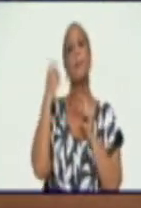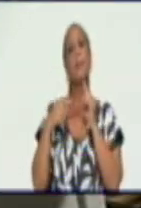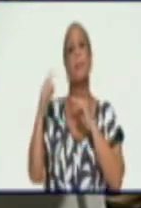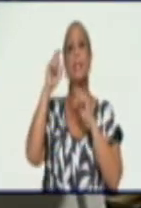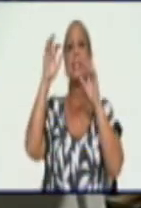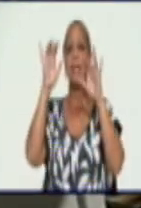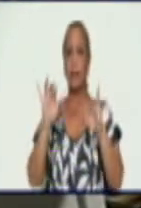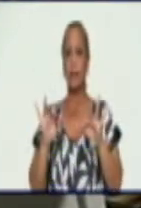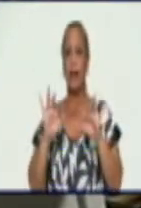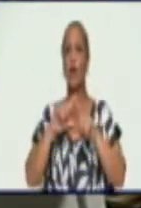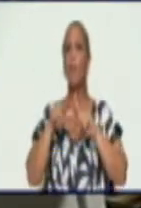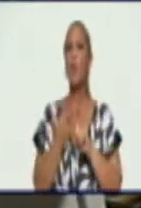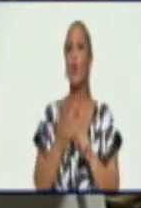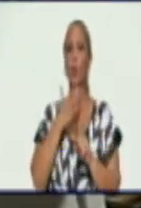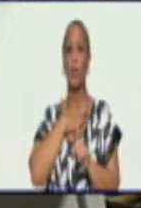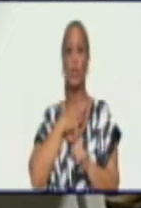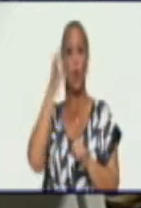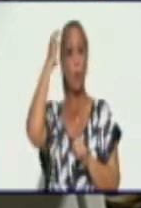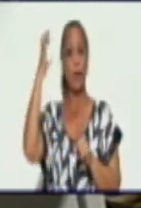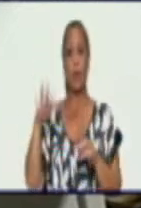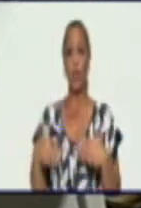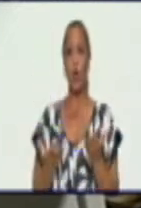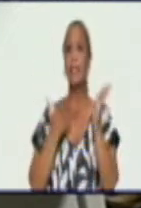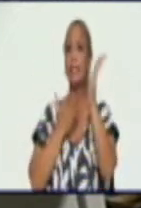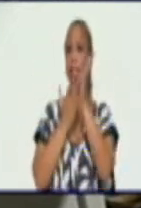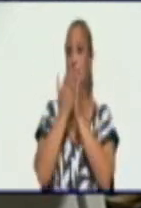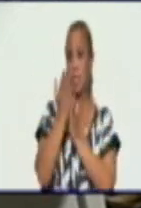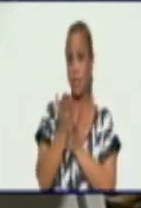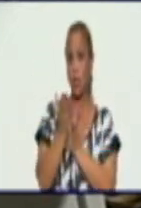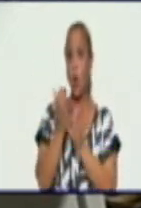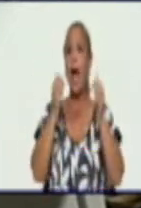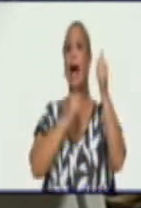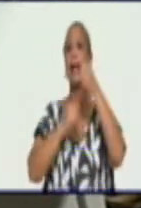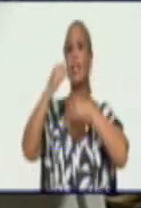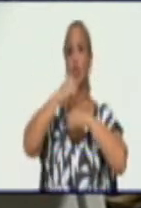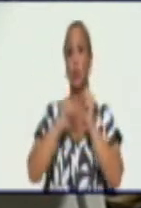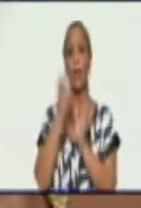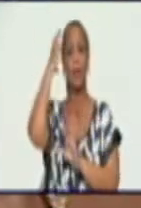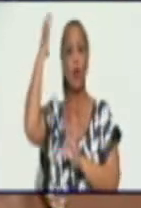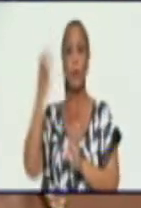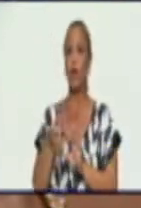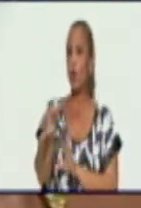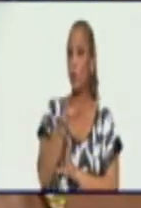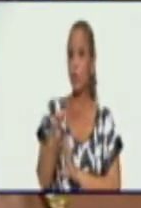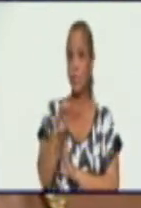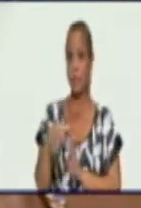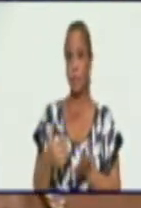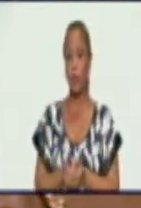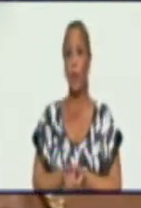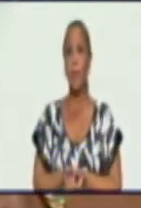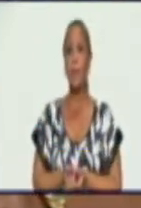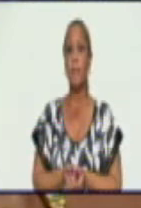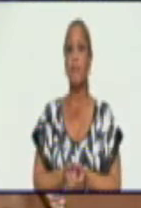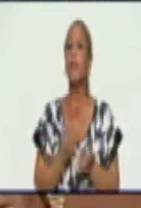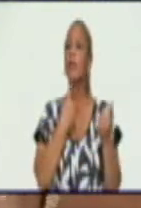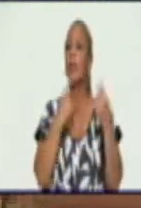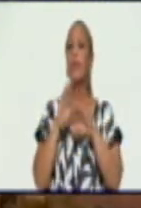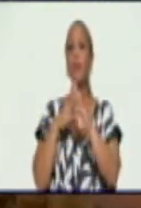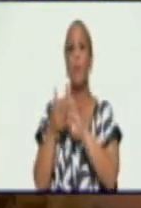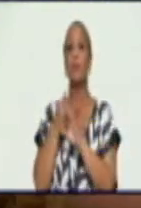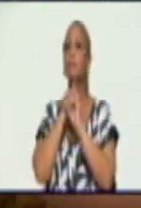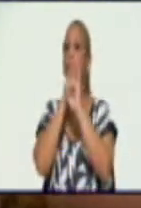por nuestro gobernador dirigidos a las estructuras de gobierno en los municipios de las cuales haré referencia breve